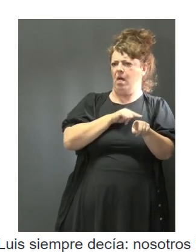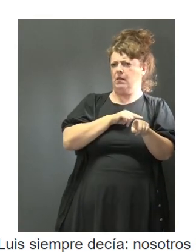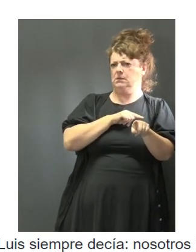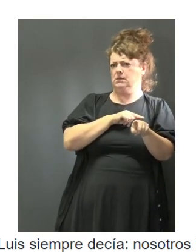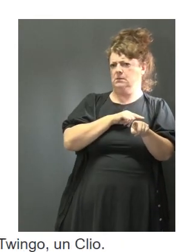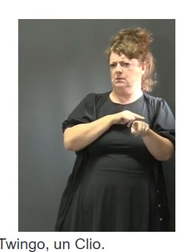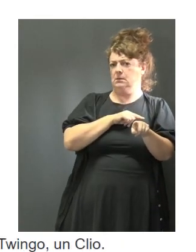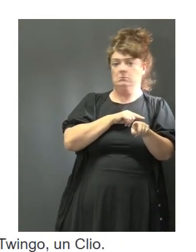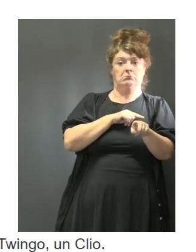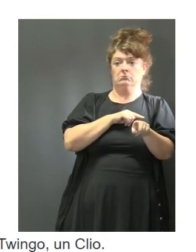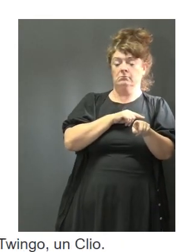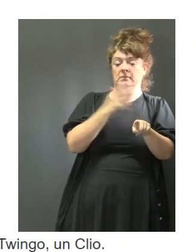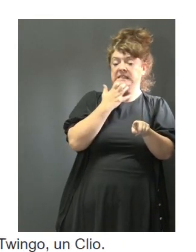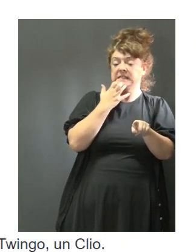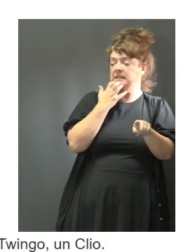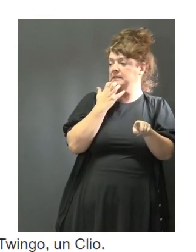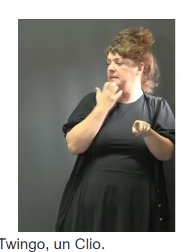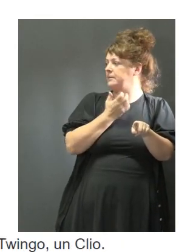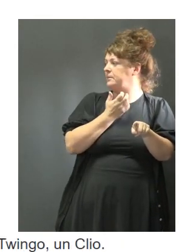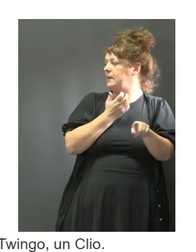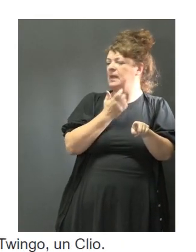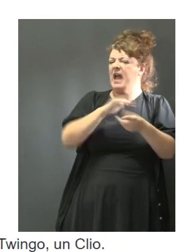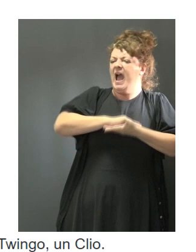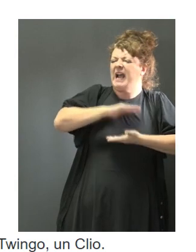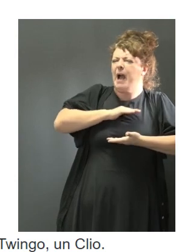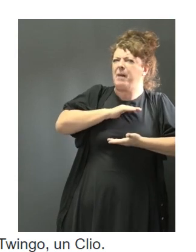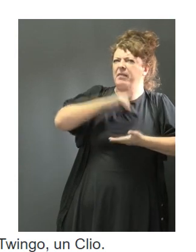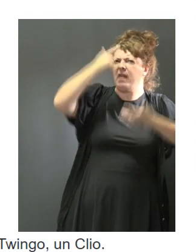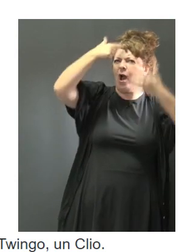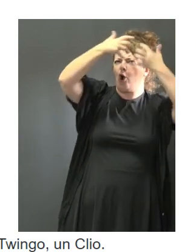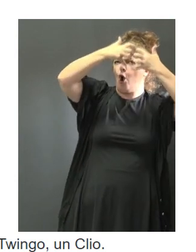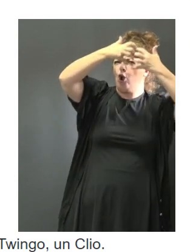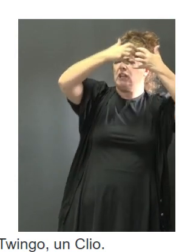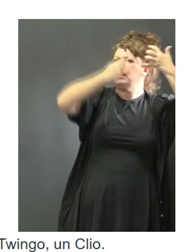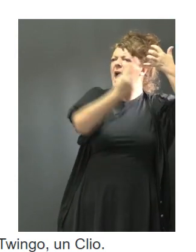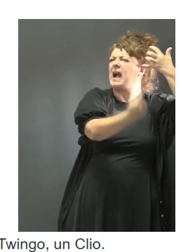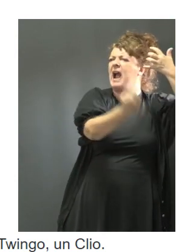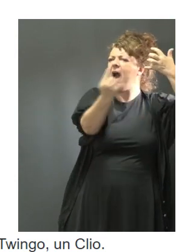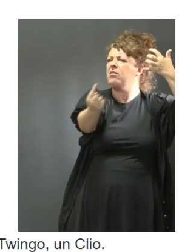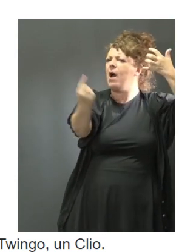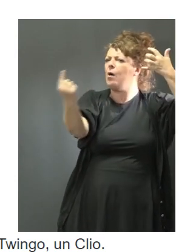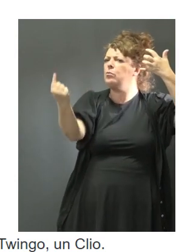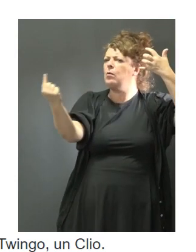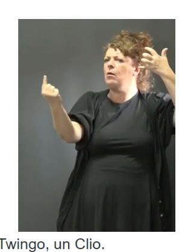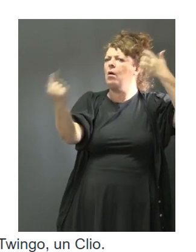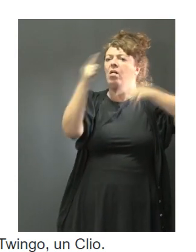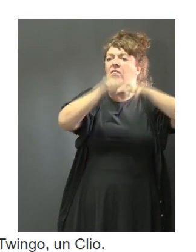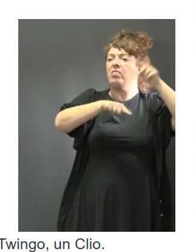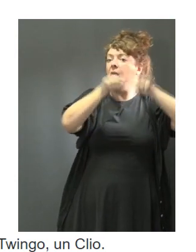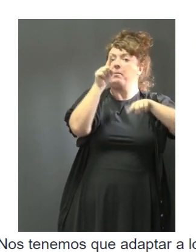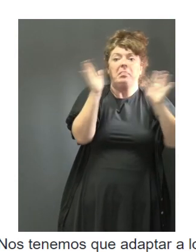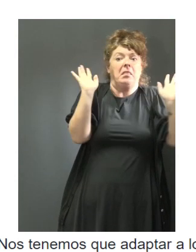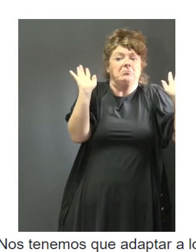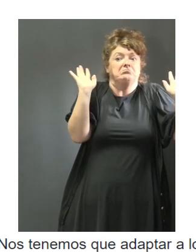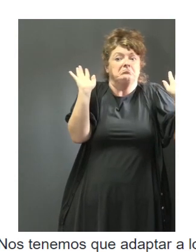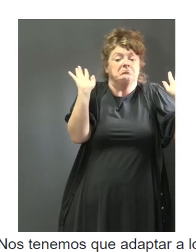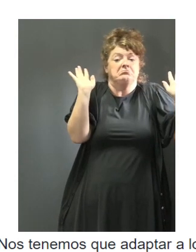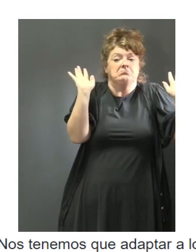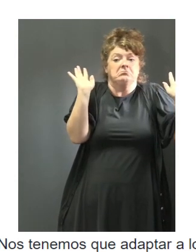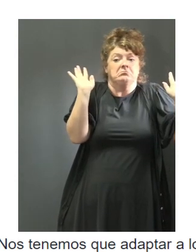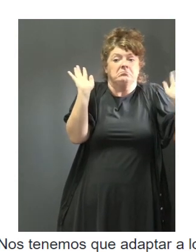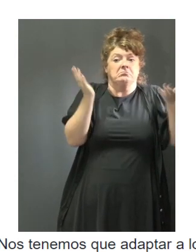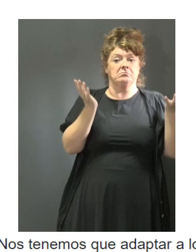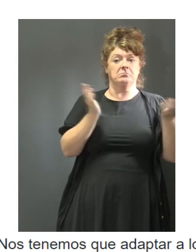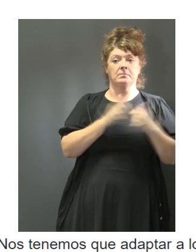tiene, porque la capacidad cognitiva de cada uno depende. Siempre vienen